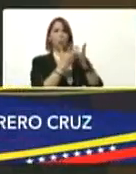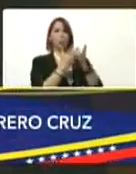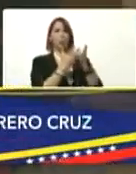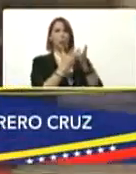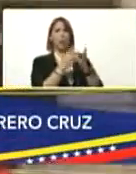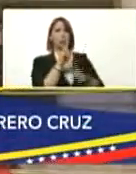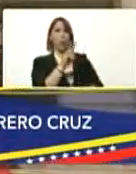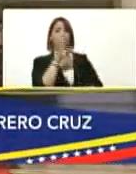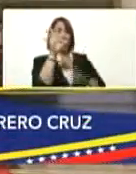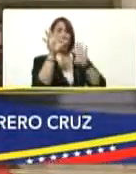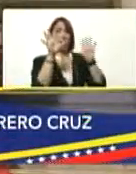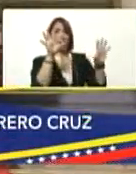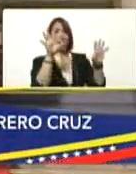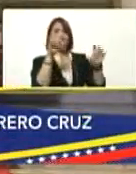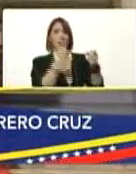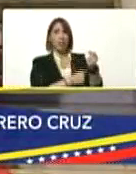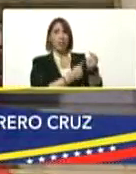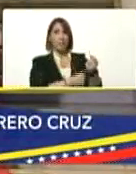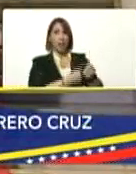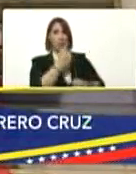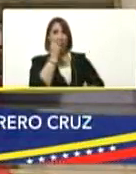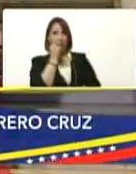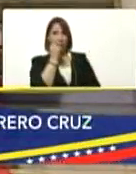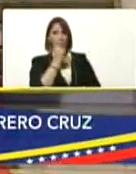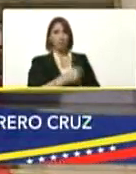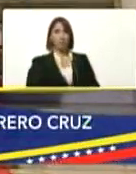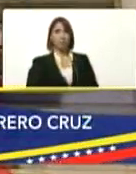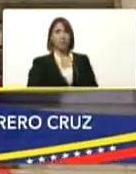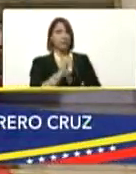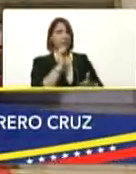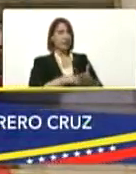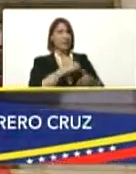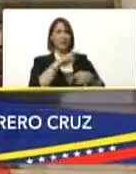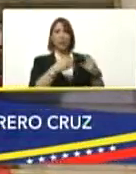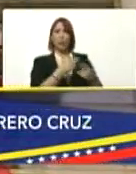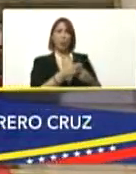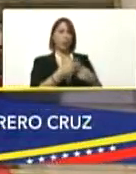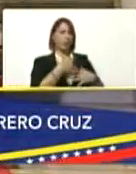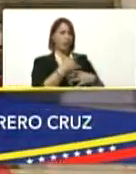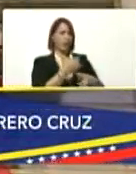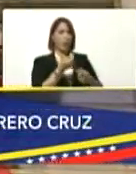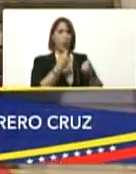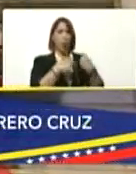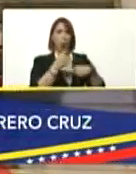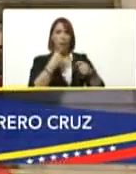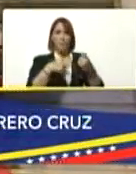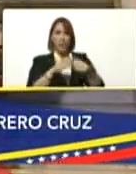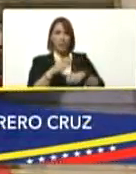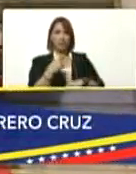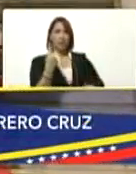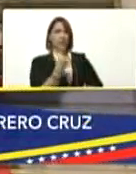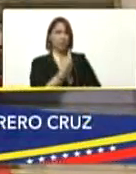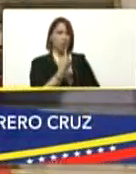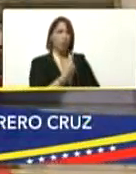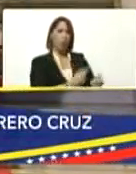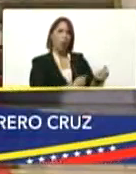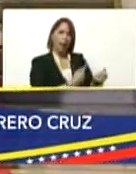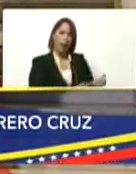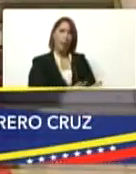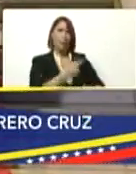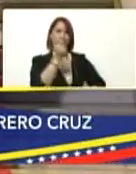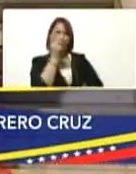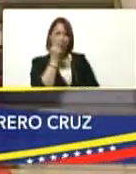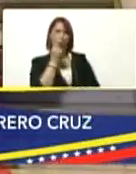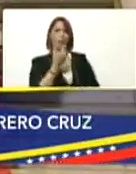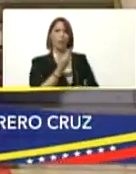dos países hermanos, sin ningún interés comercial, solo la hermandad, la fraternidad,